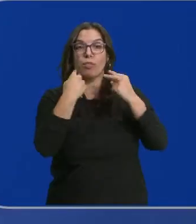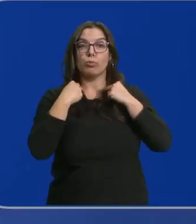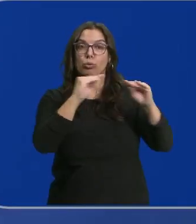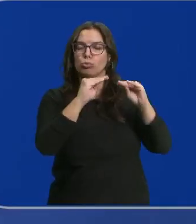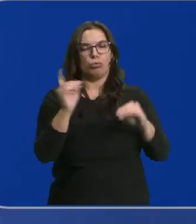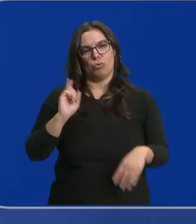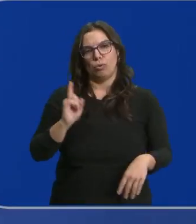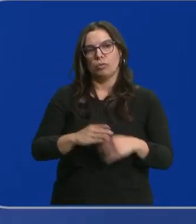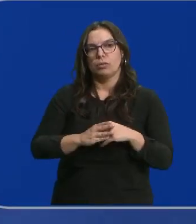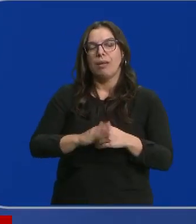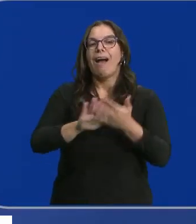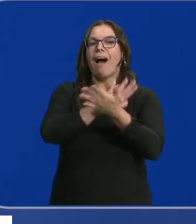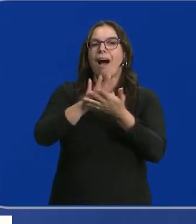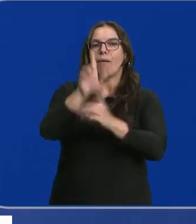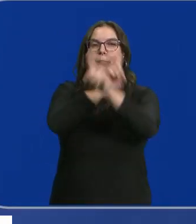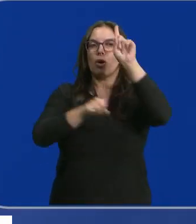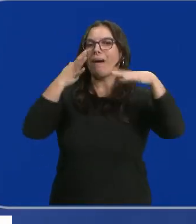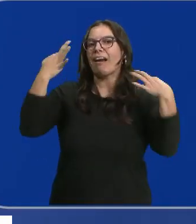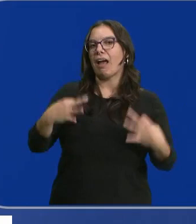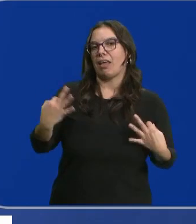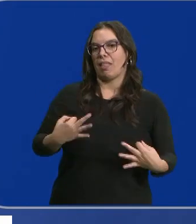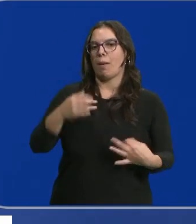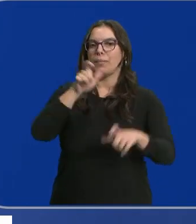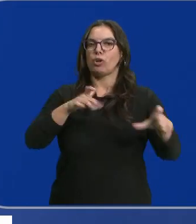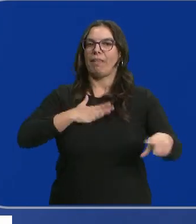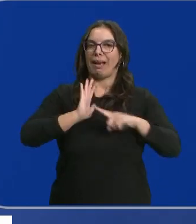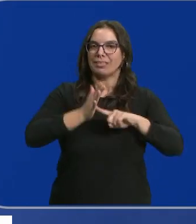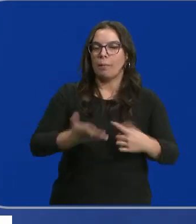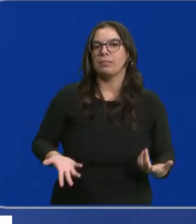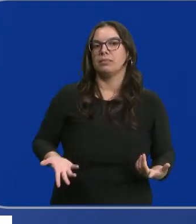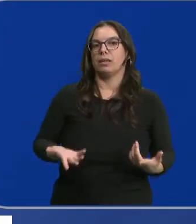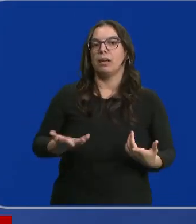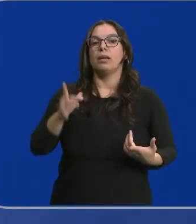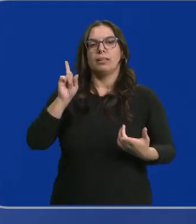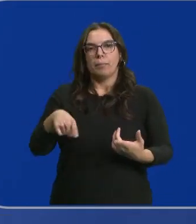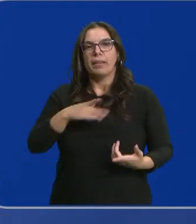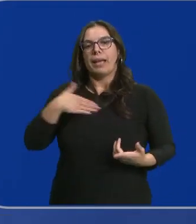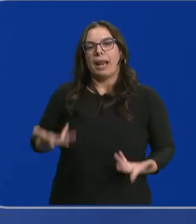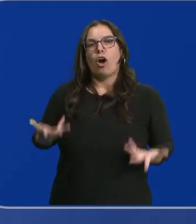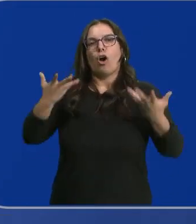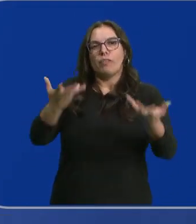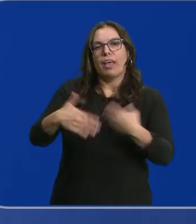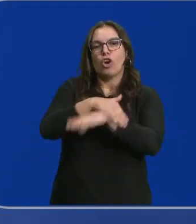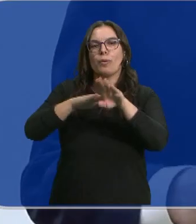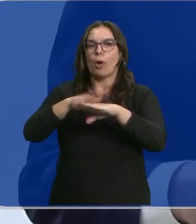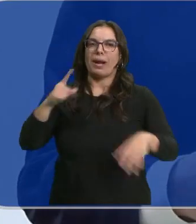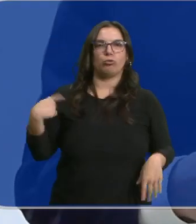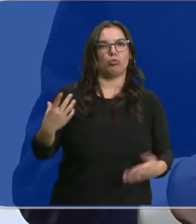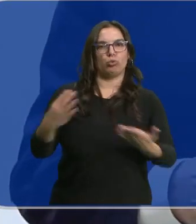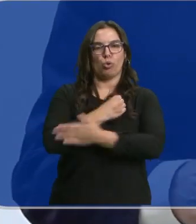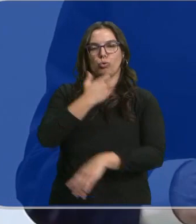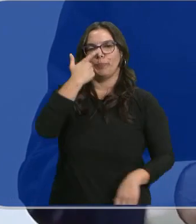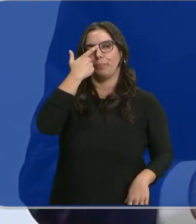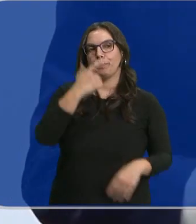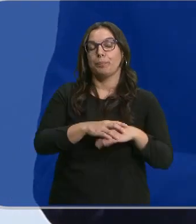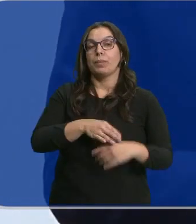Se hablaron de los problemas reales, que tienen los castellano-manchegos y, por tanto, de la voluntad de gobernar para absolutamente para todos, ¿no? El